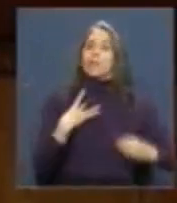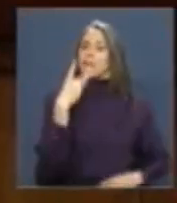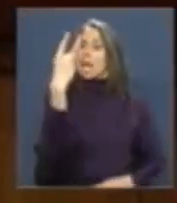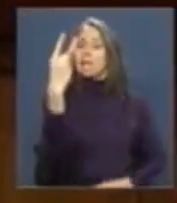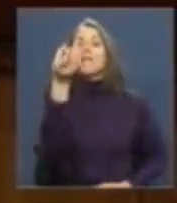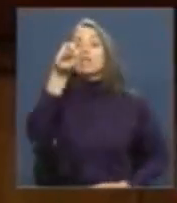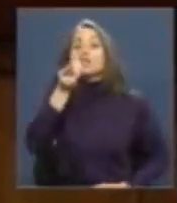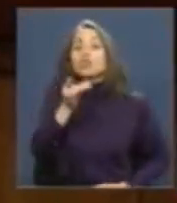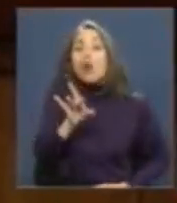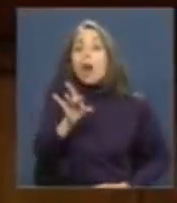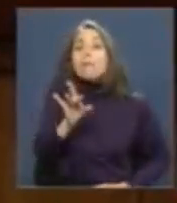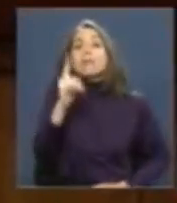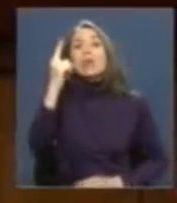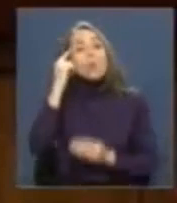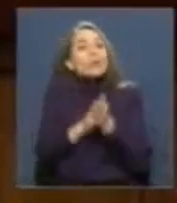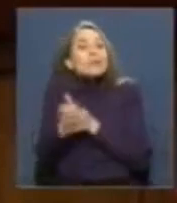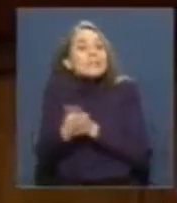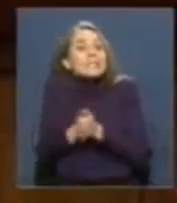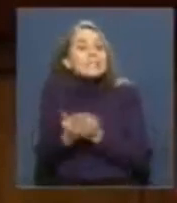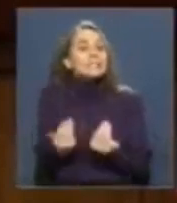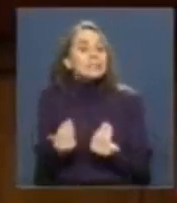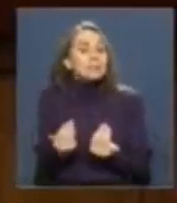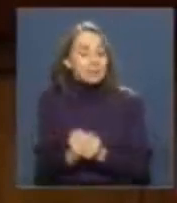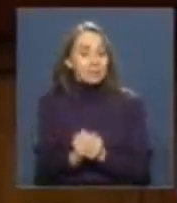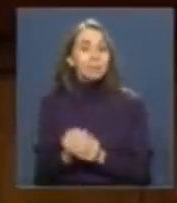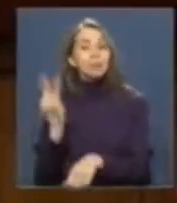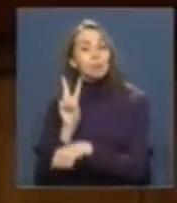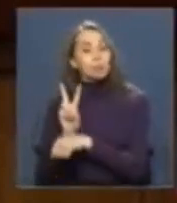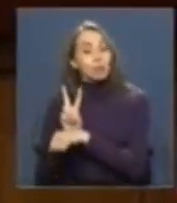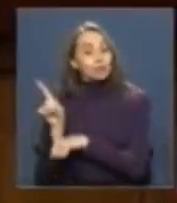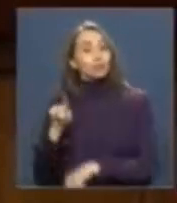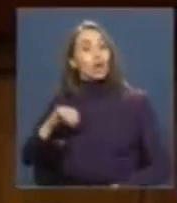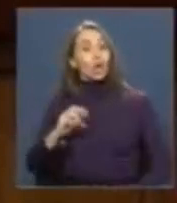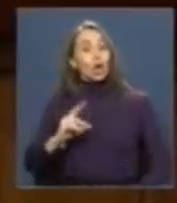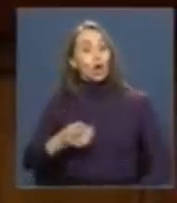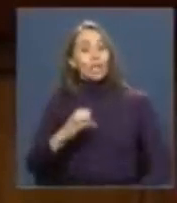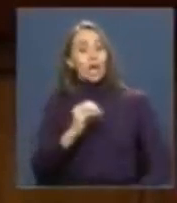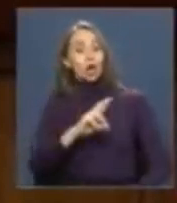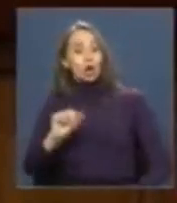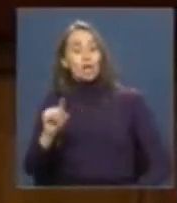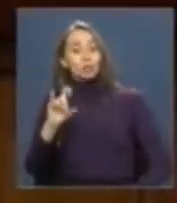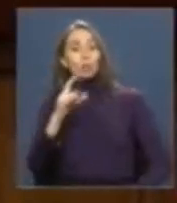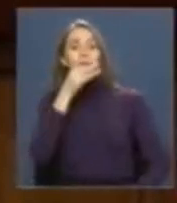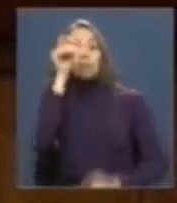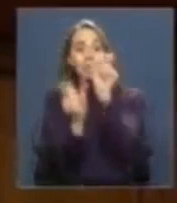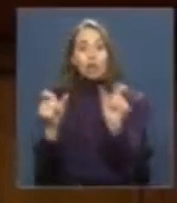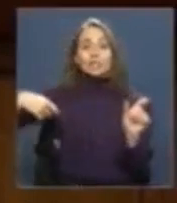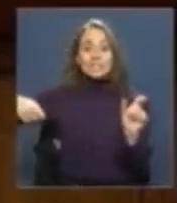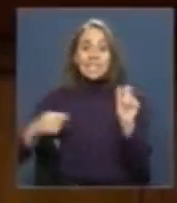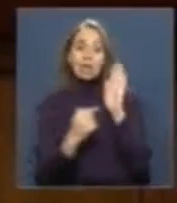una mera expectativa el académico manifestó que los senadores al suprimir la